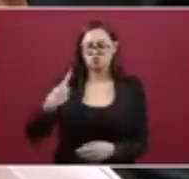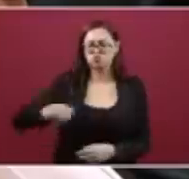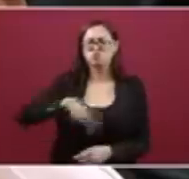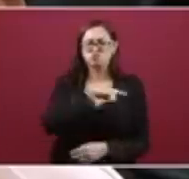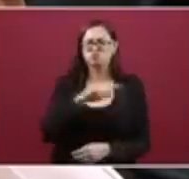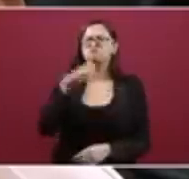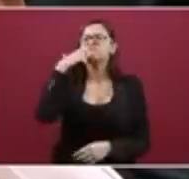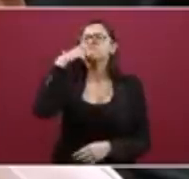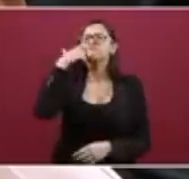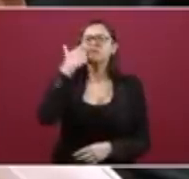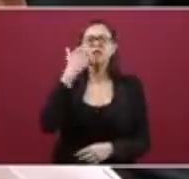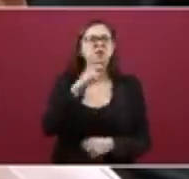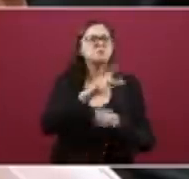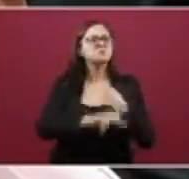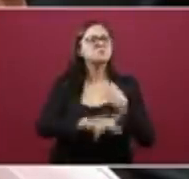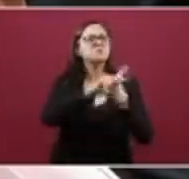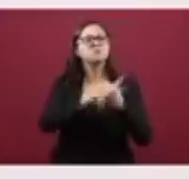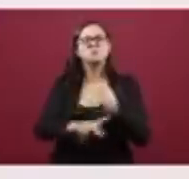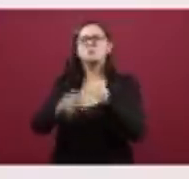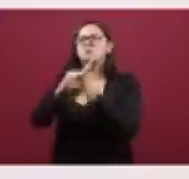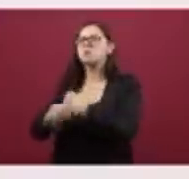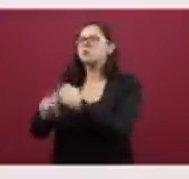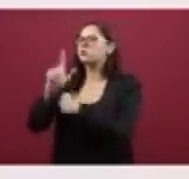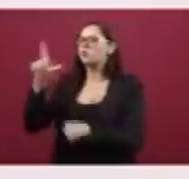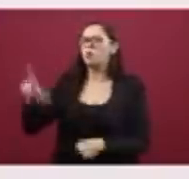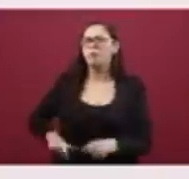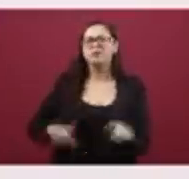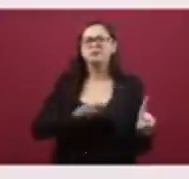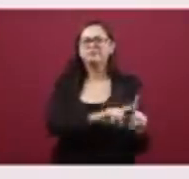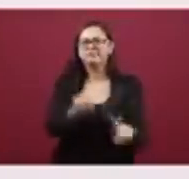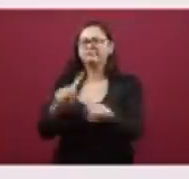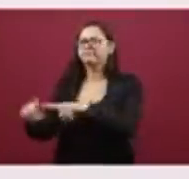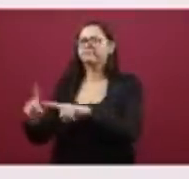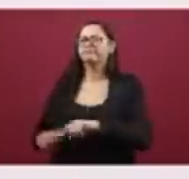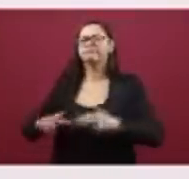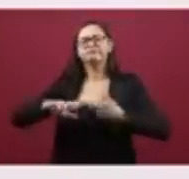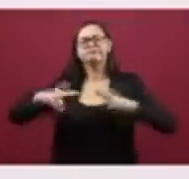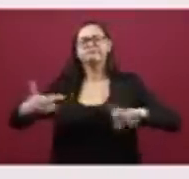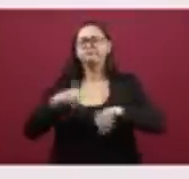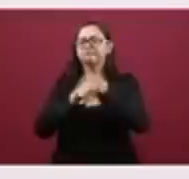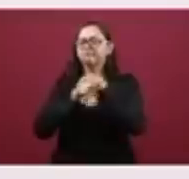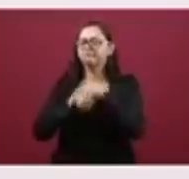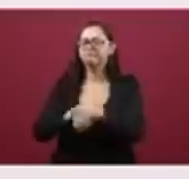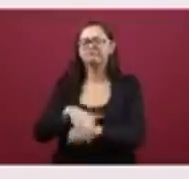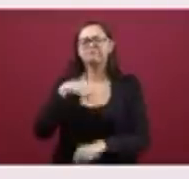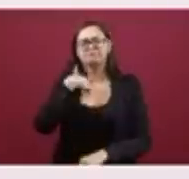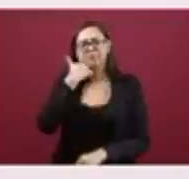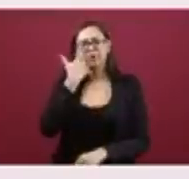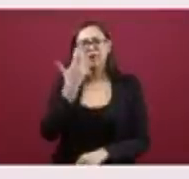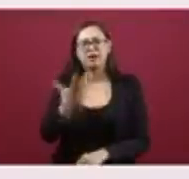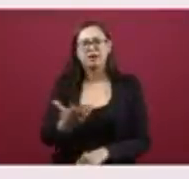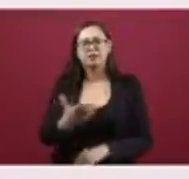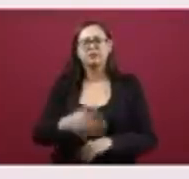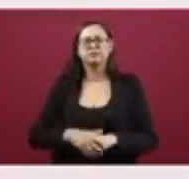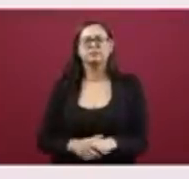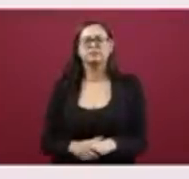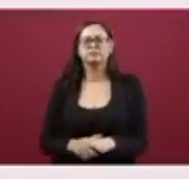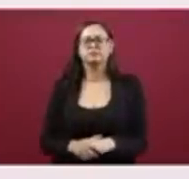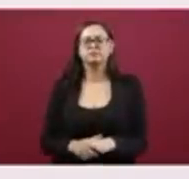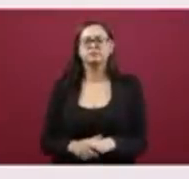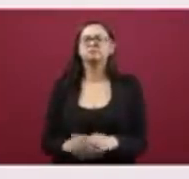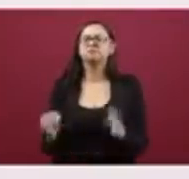con todos los pueblos y gobiernos del mundo es vigente no